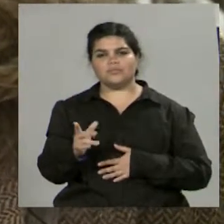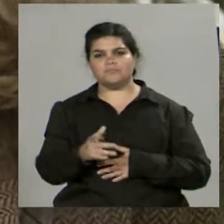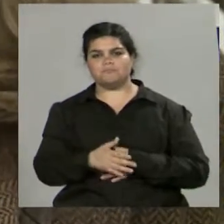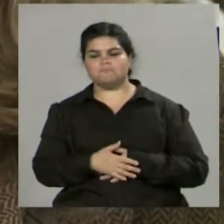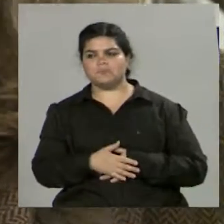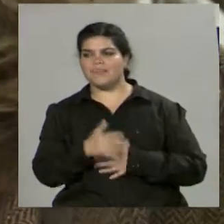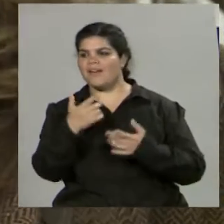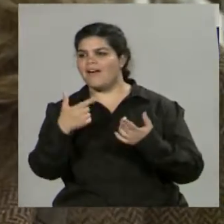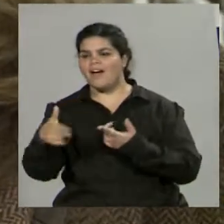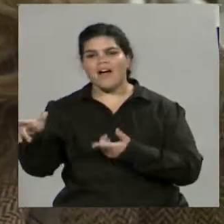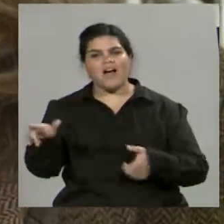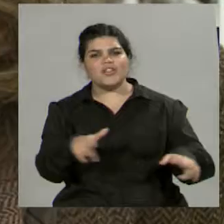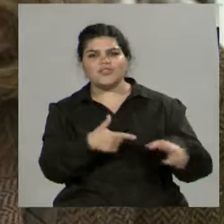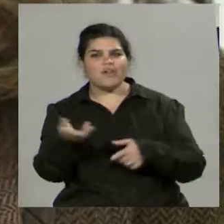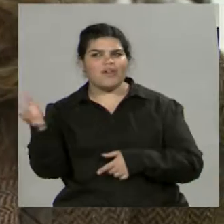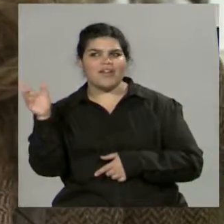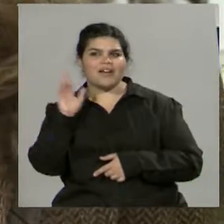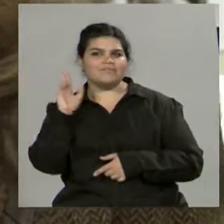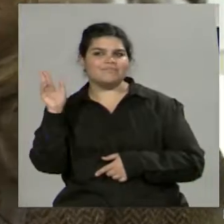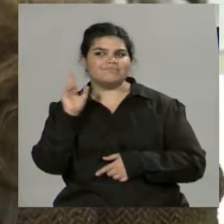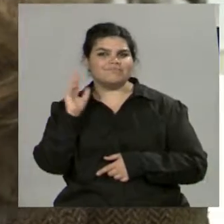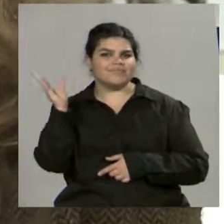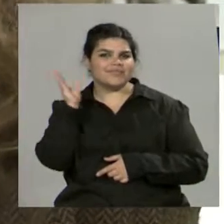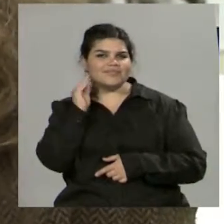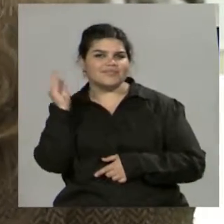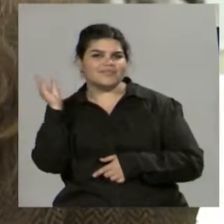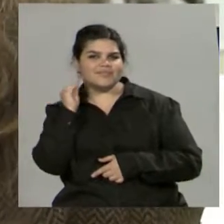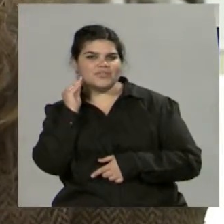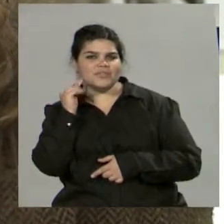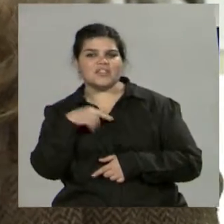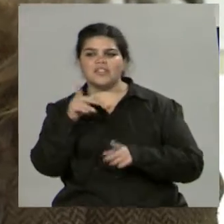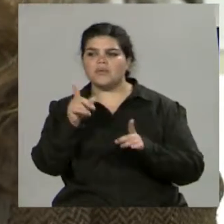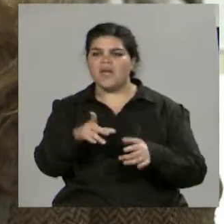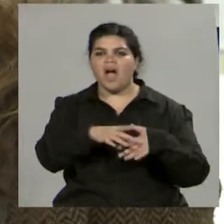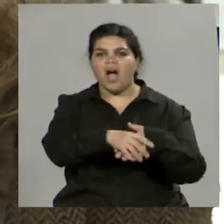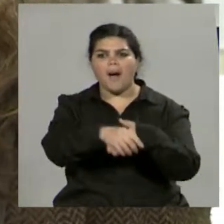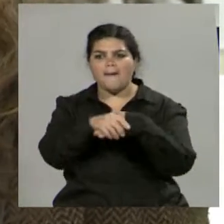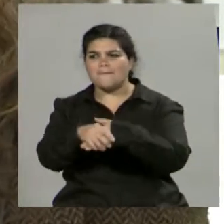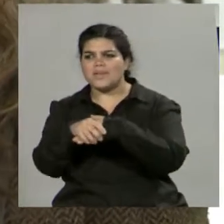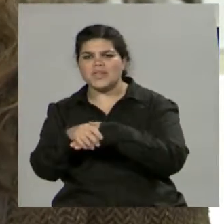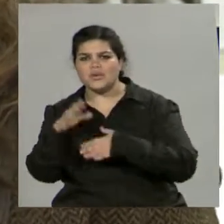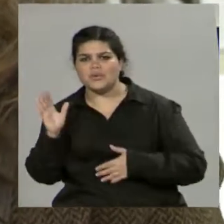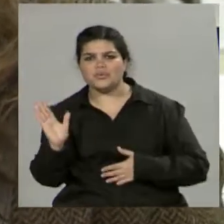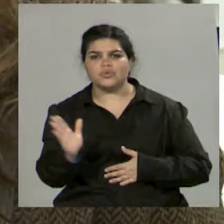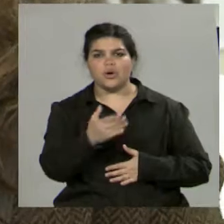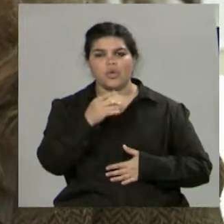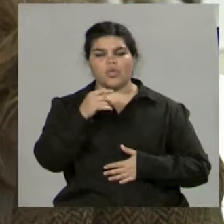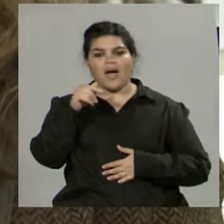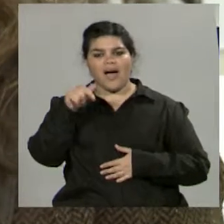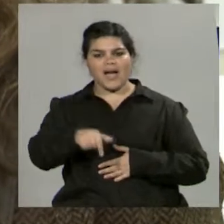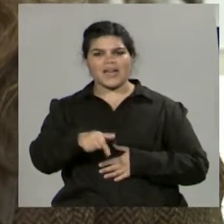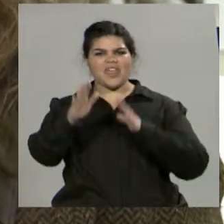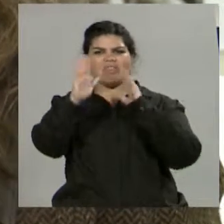en sus canciones que se están escuchando en este momento, están en todos los amigos que han venido a, no